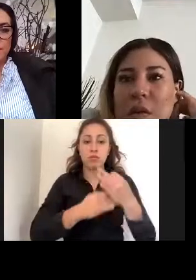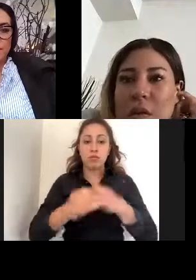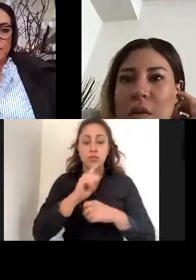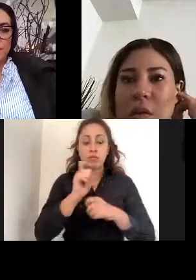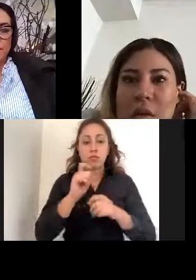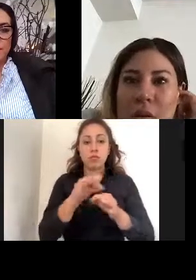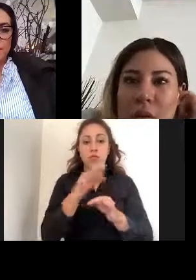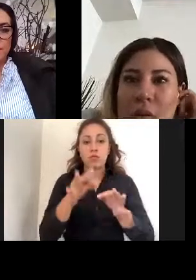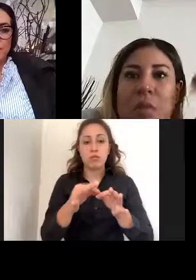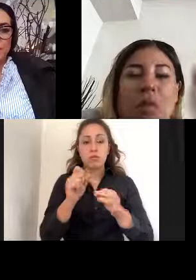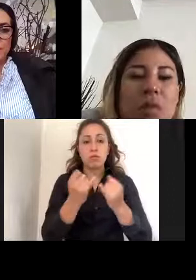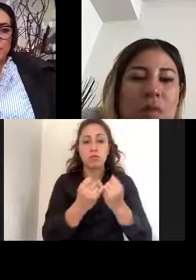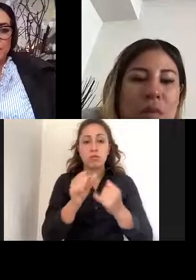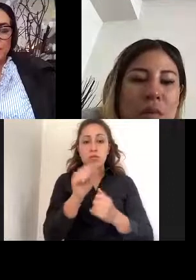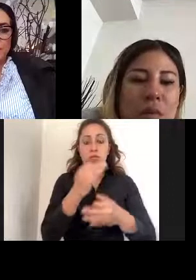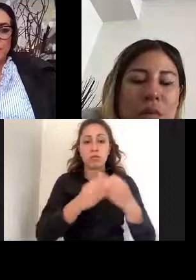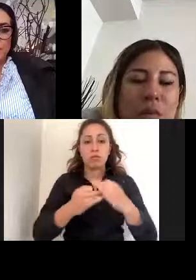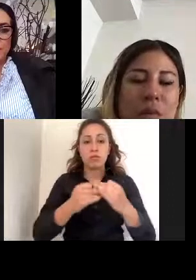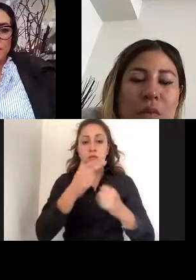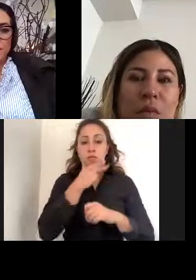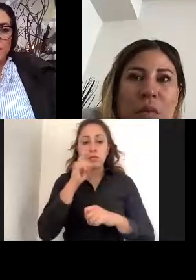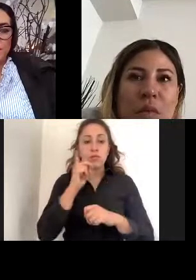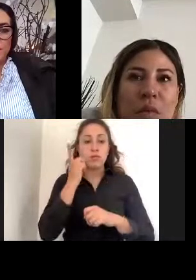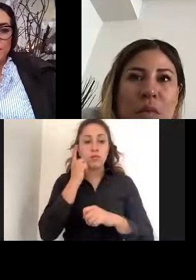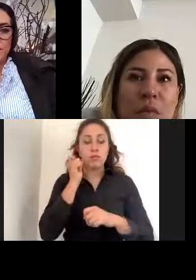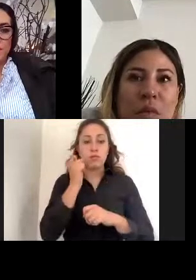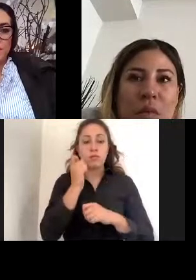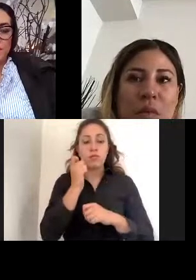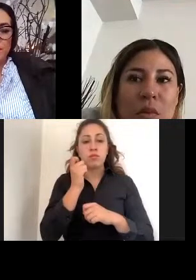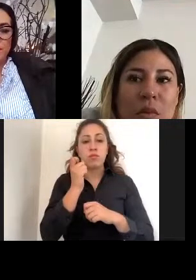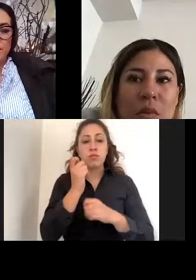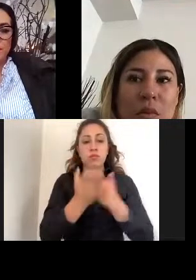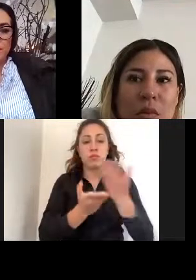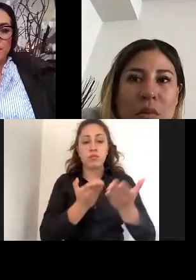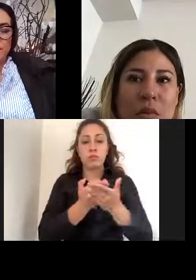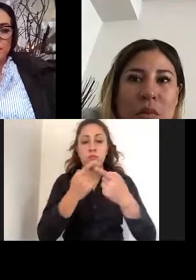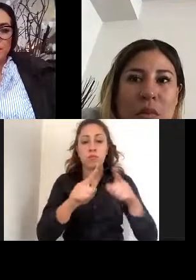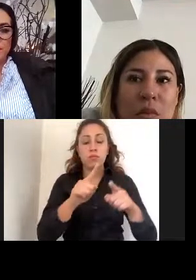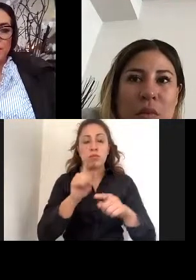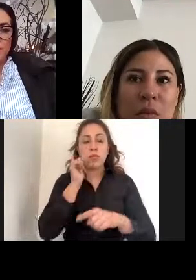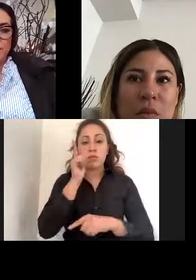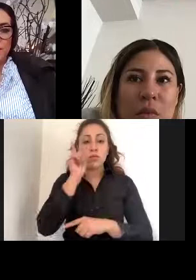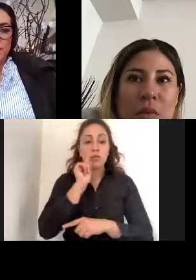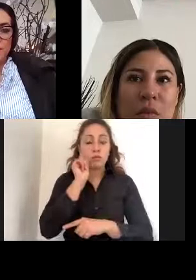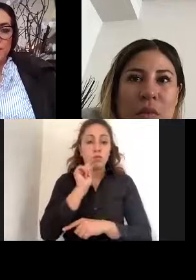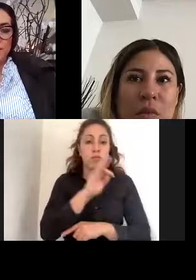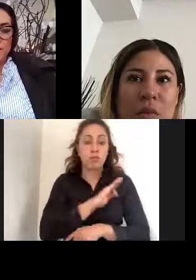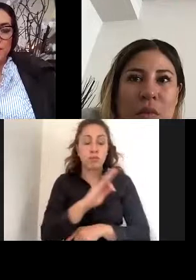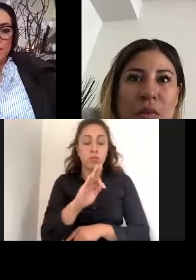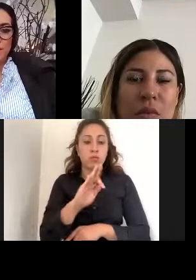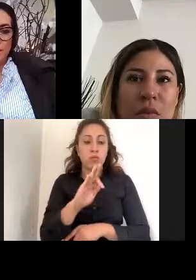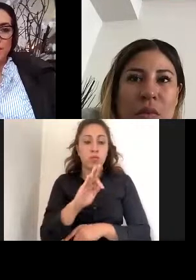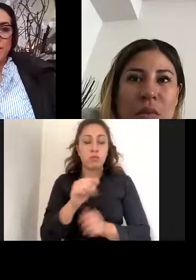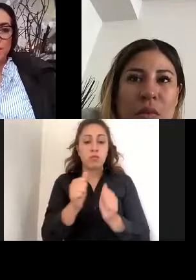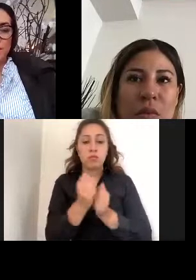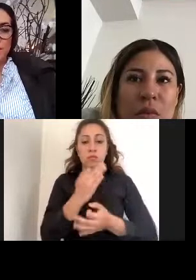por la precisión en los comentarios, y haríamos una propuesta para que mañana los equipos